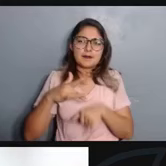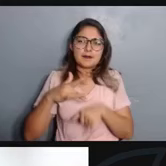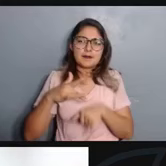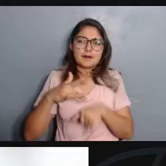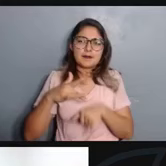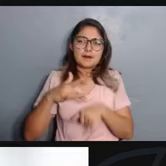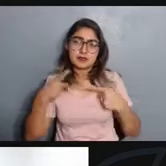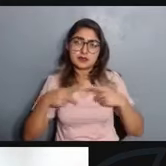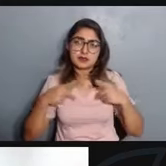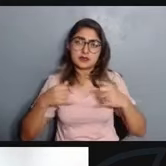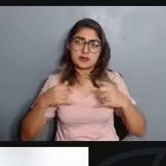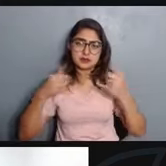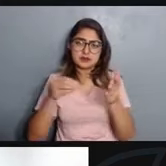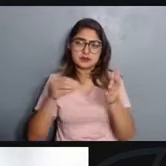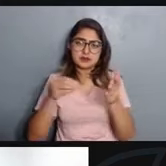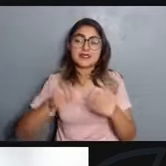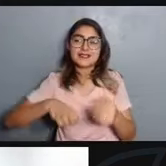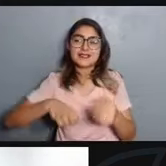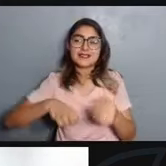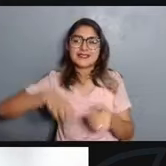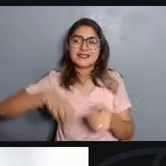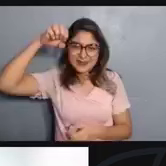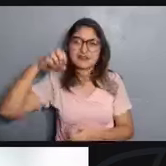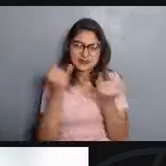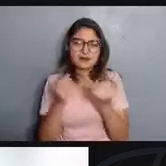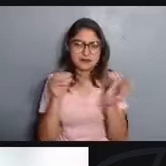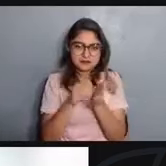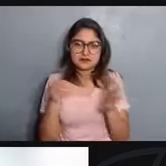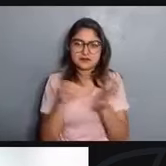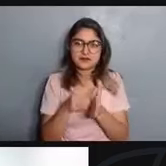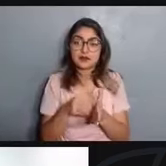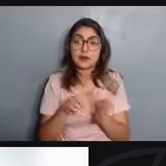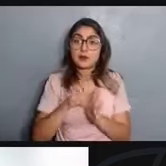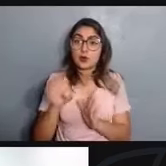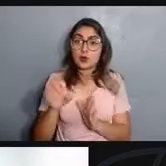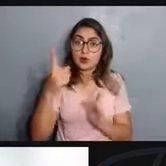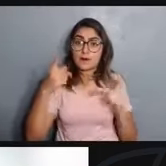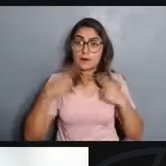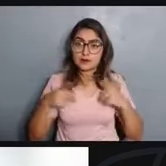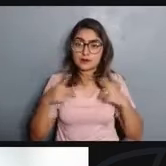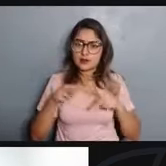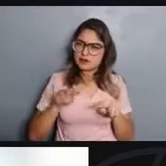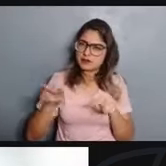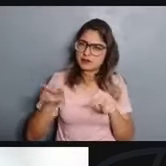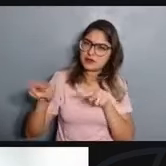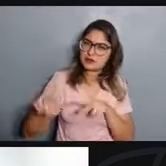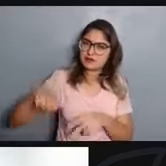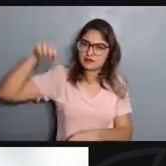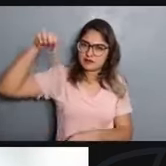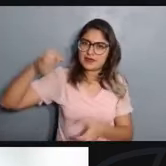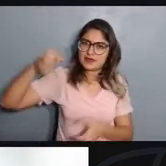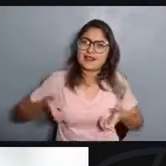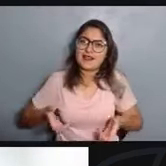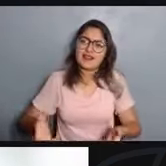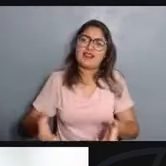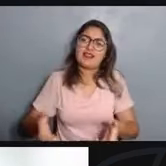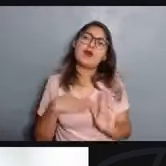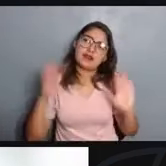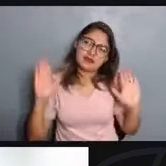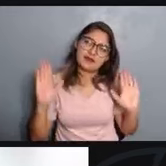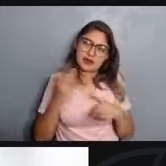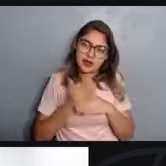la calle, a lo mejor ahorita no tanto porque estamos todavía en esta situación, pero sí se sigue marcando el, ay, esos viejos ya no